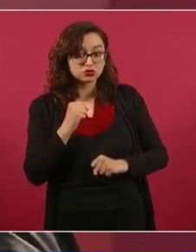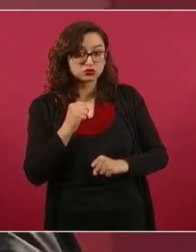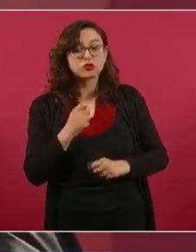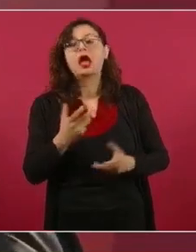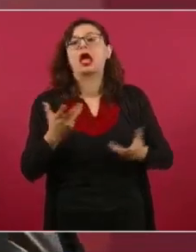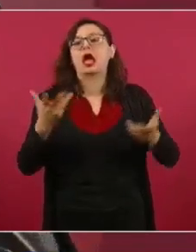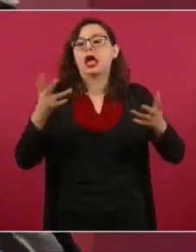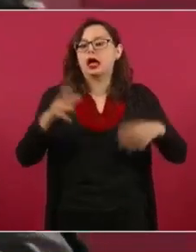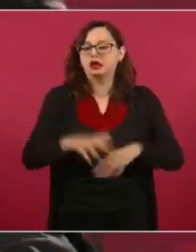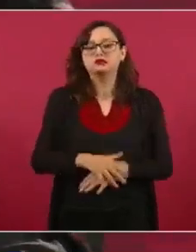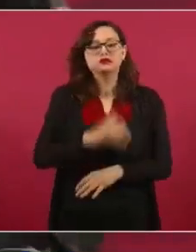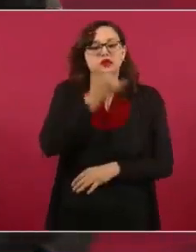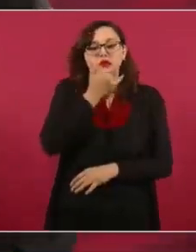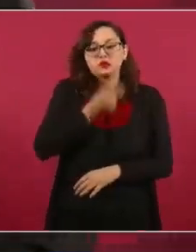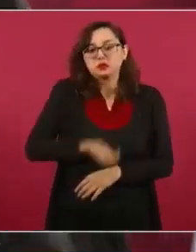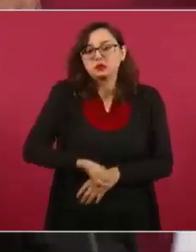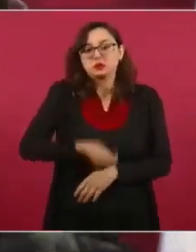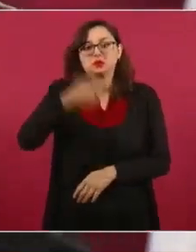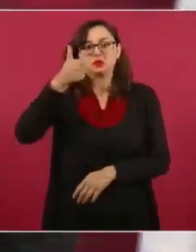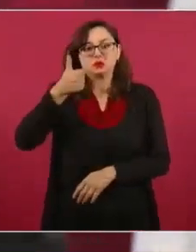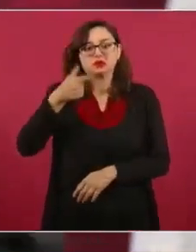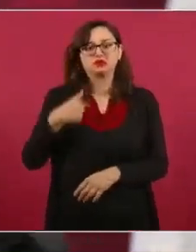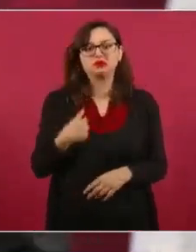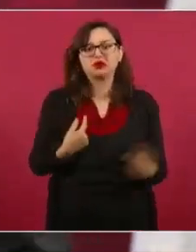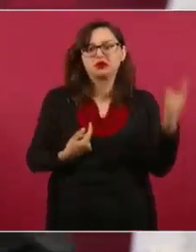Pues no la había escuchado, no la entendí.